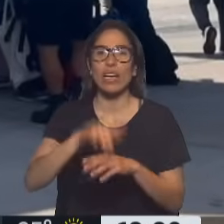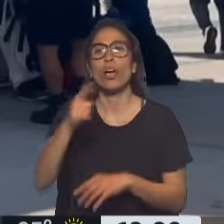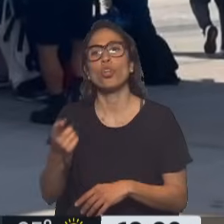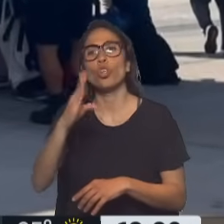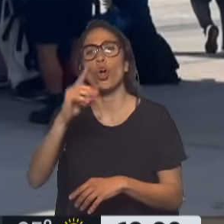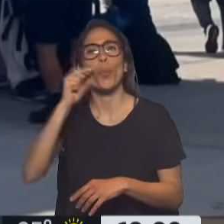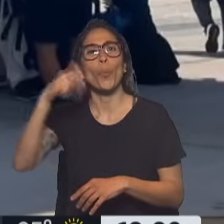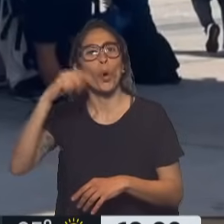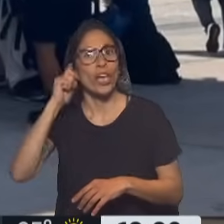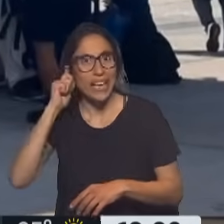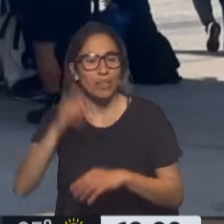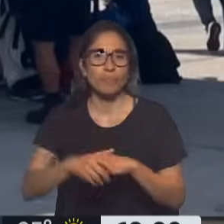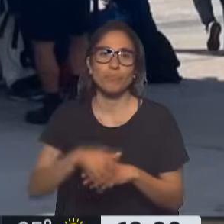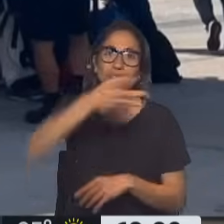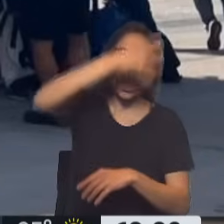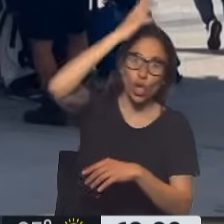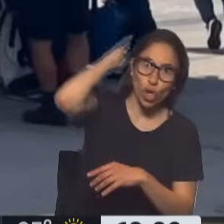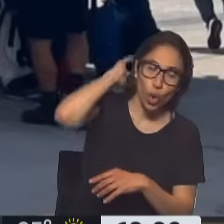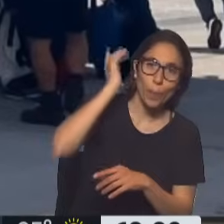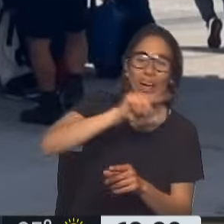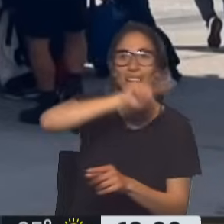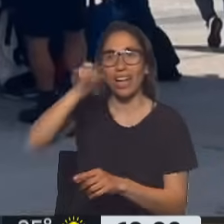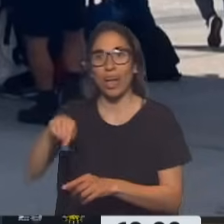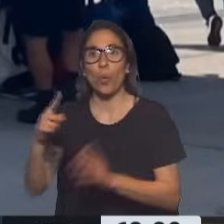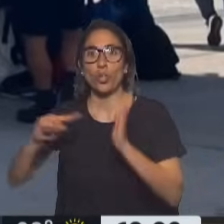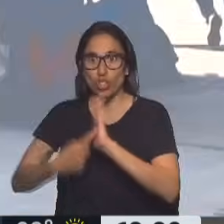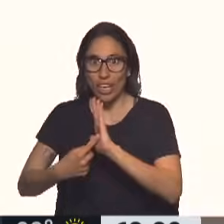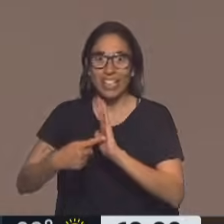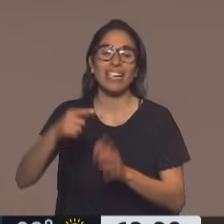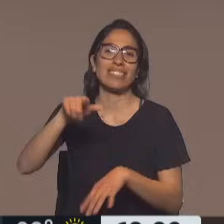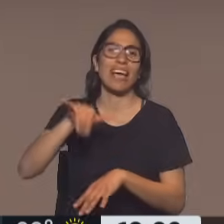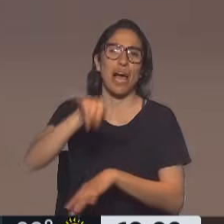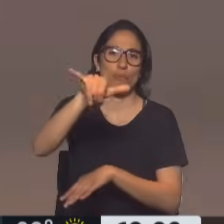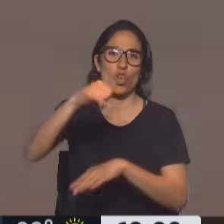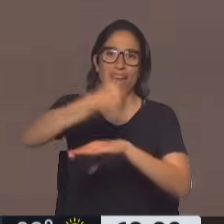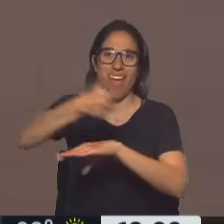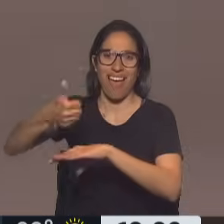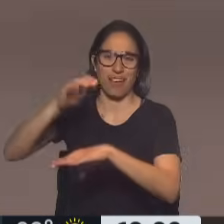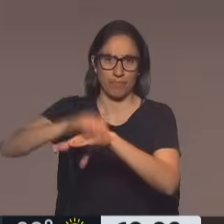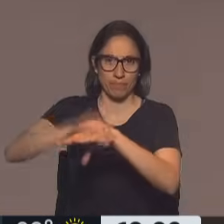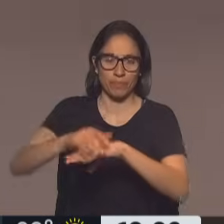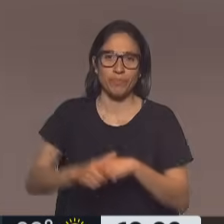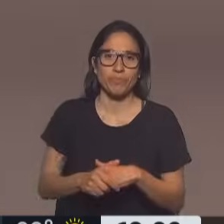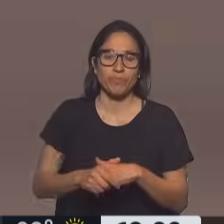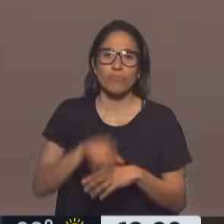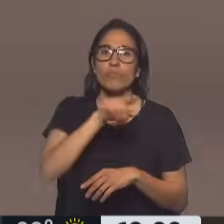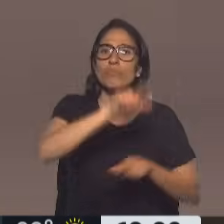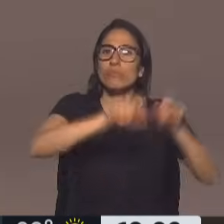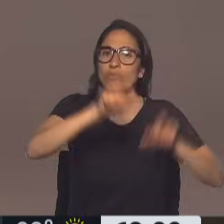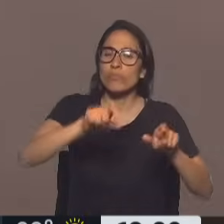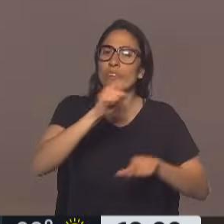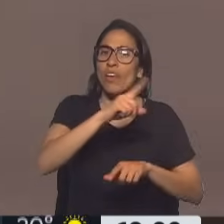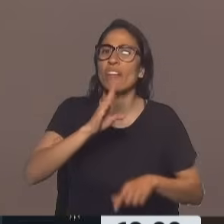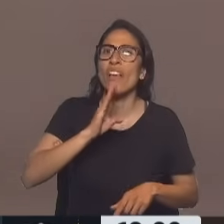Roma Buenos Aires como decimos los trae aerolíneas argentinas más de 15 turistas y ciudadanos argentinos residentes en Israel se anotaron en el